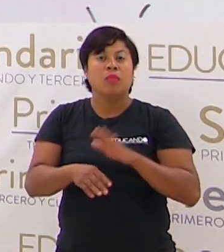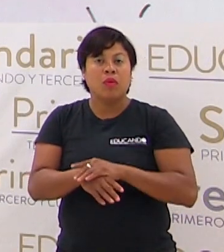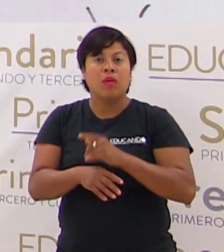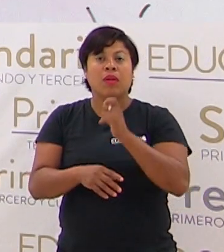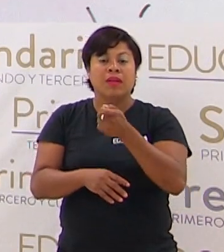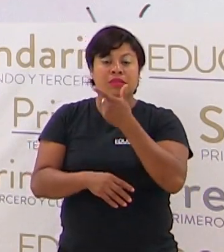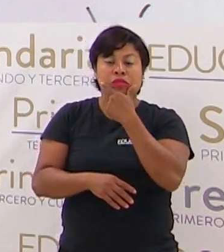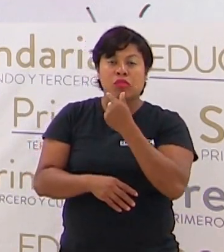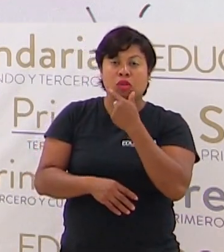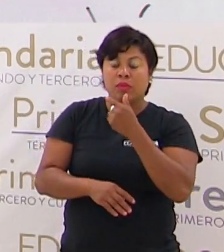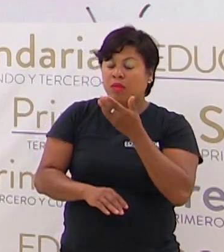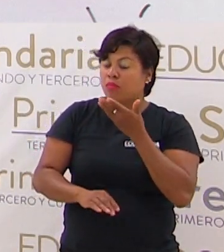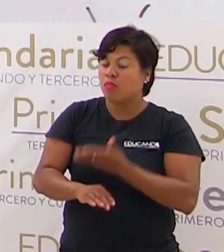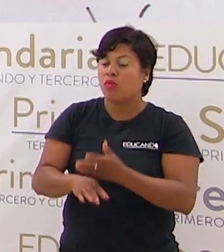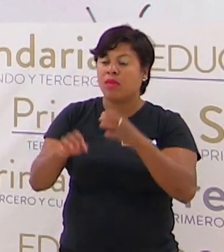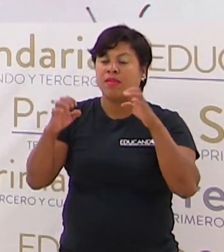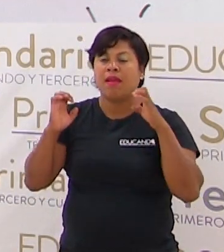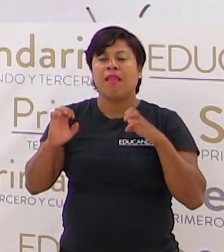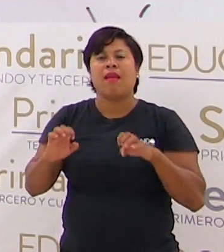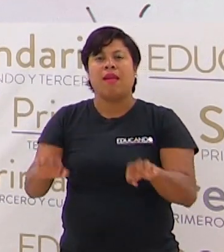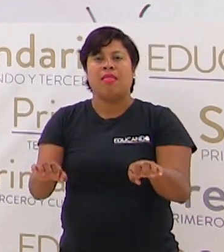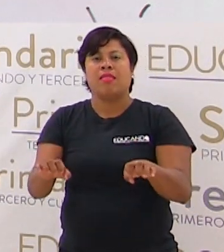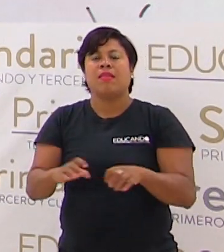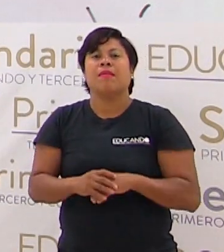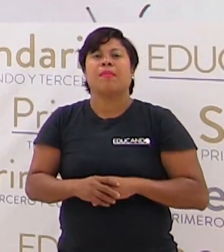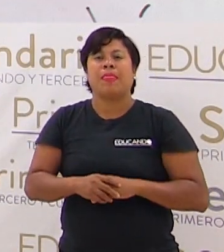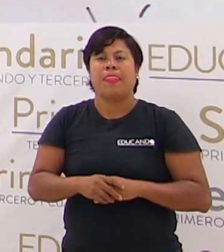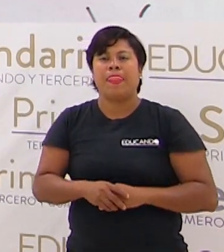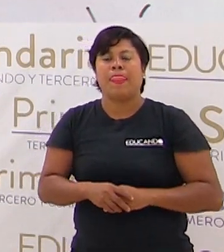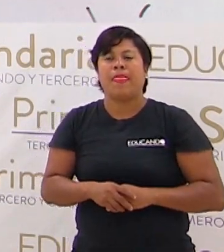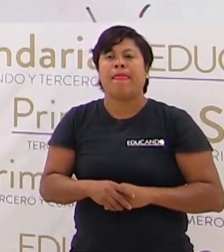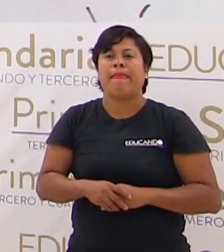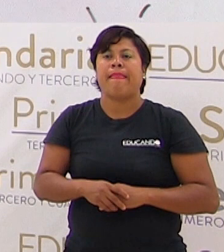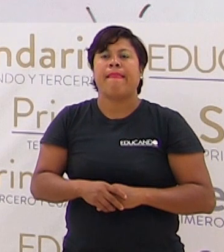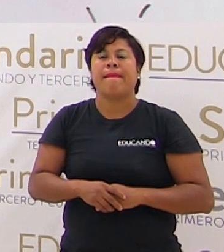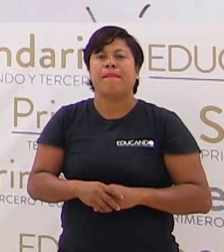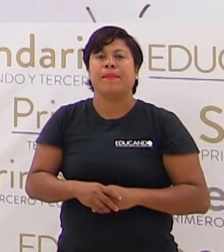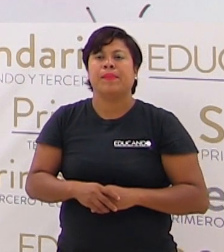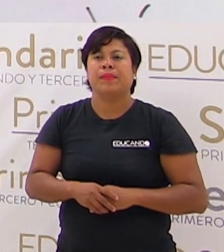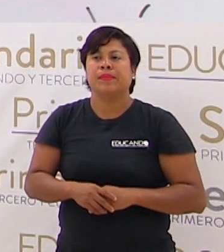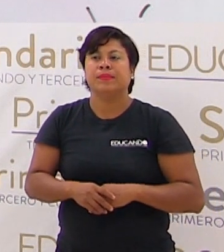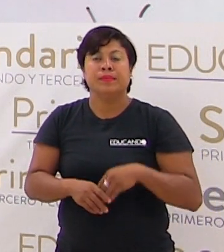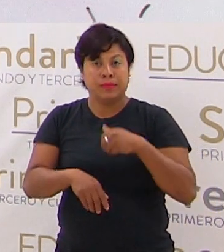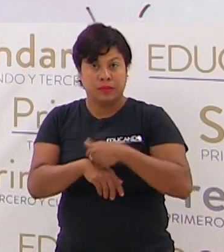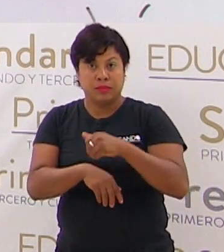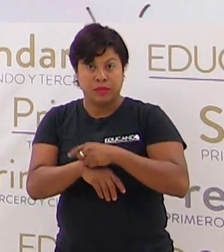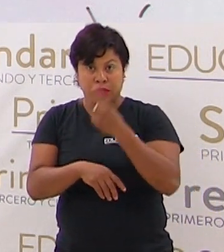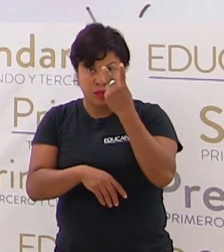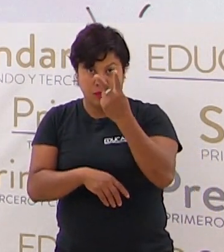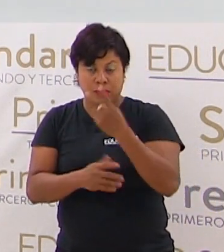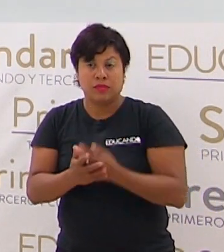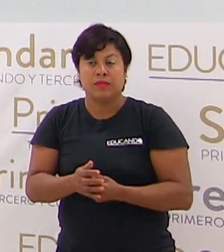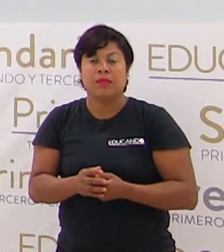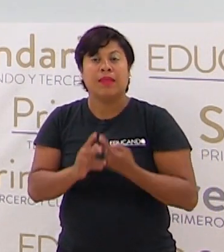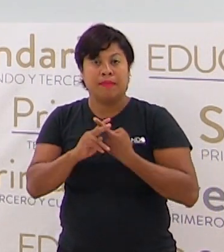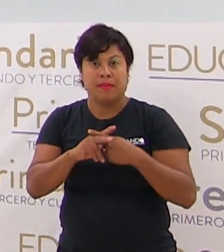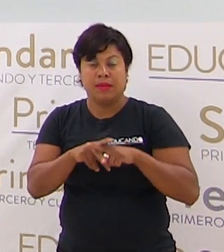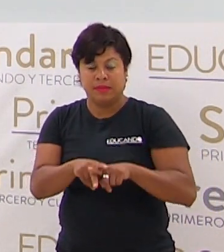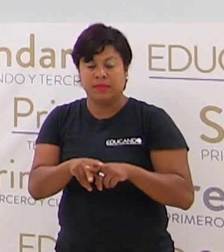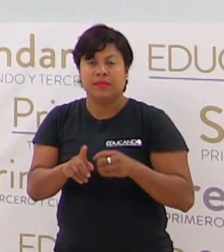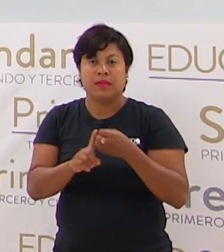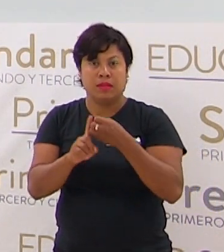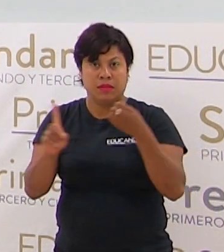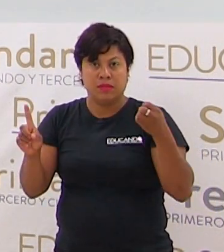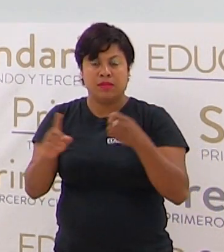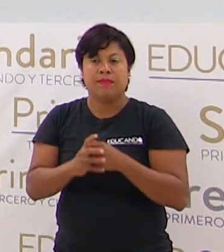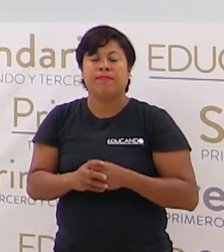por ser un hombre muy elegante. Vamos con el número 2. El número 2 comienza